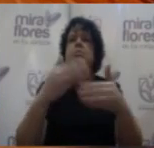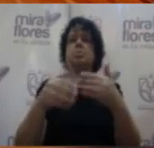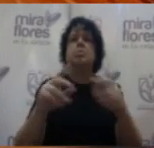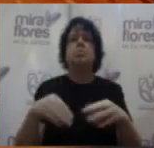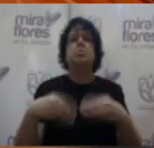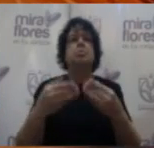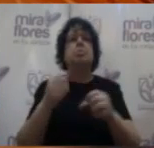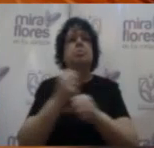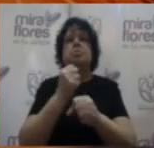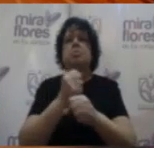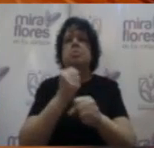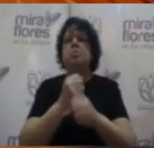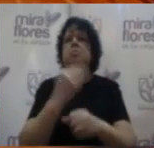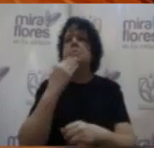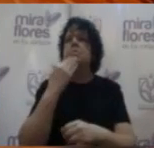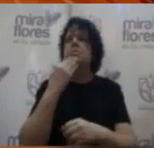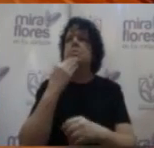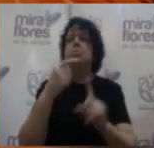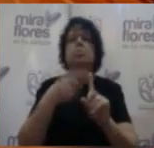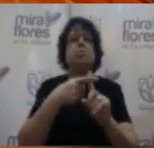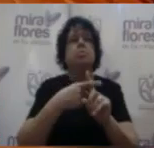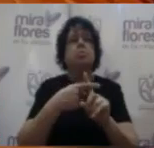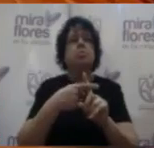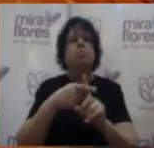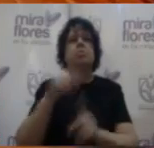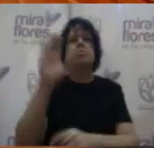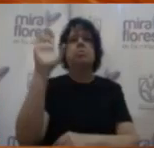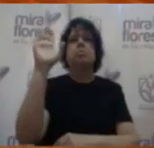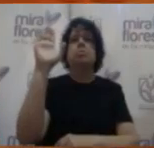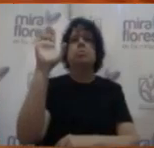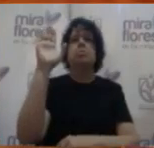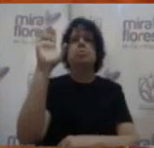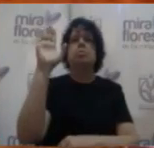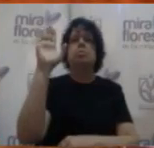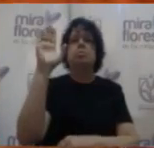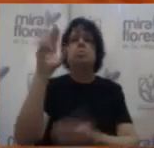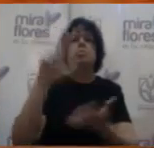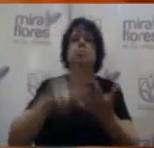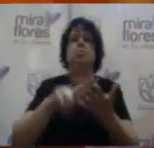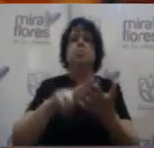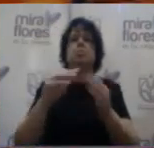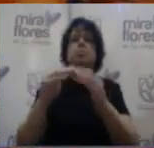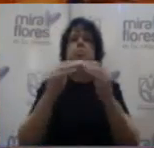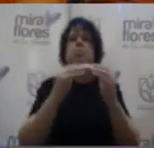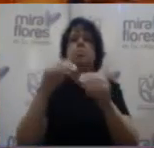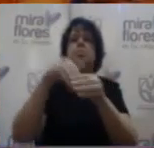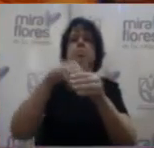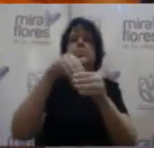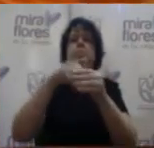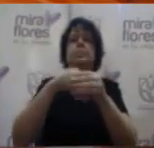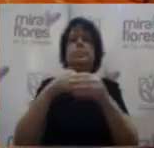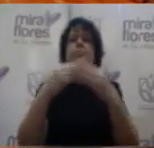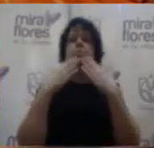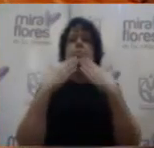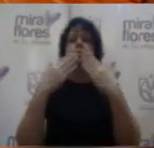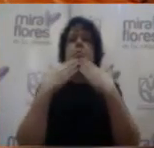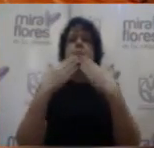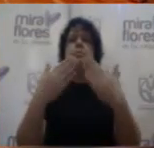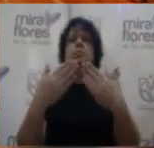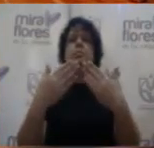Aquellos miembros del Consejo que estén a favor si no se expresaron en señal de conformidad Se aprueba por unanimidad de votos Muchas gracias